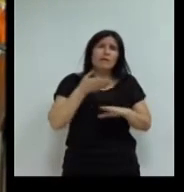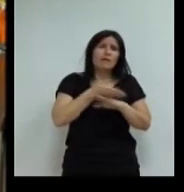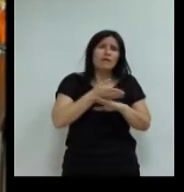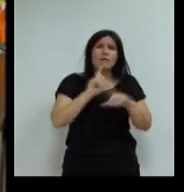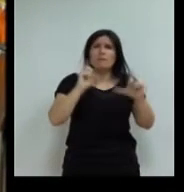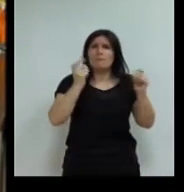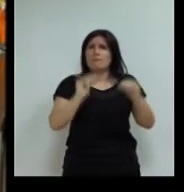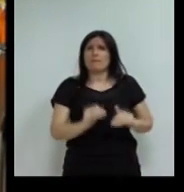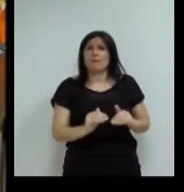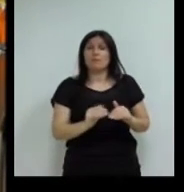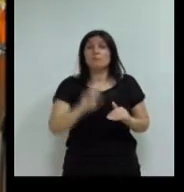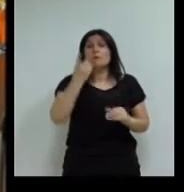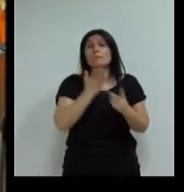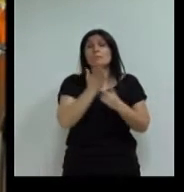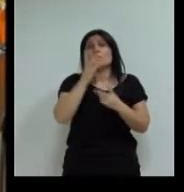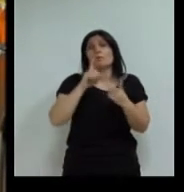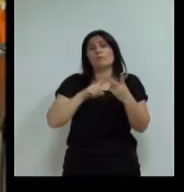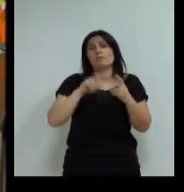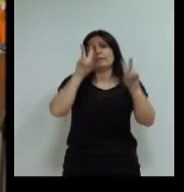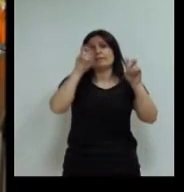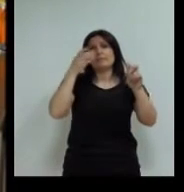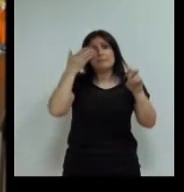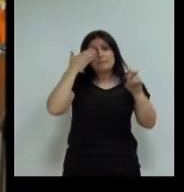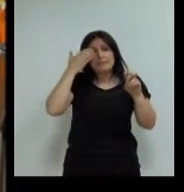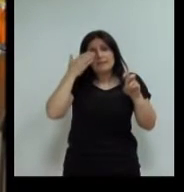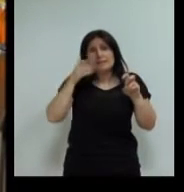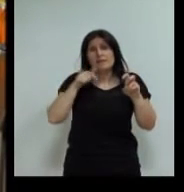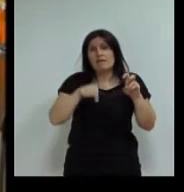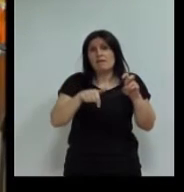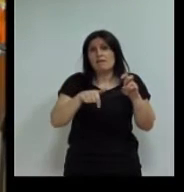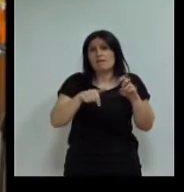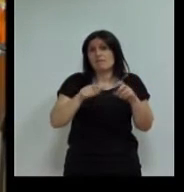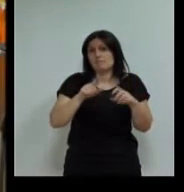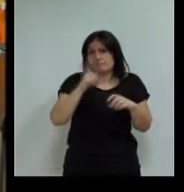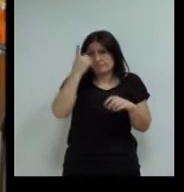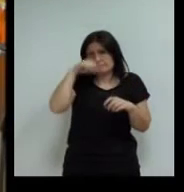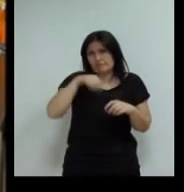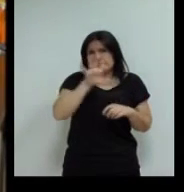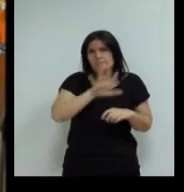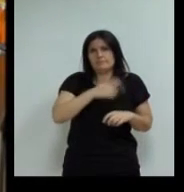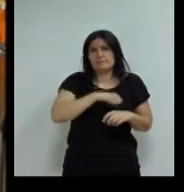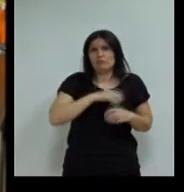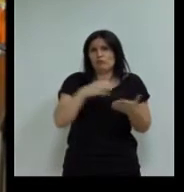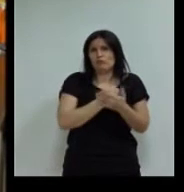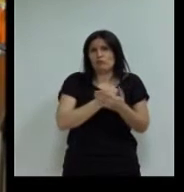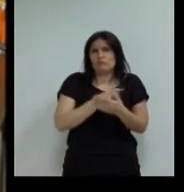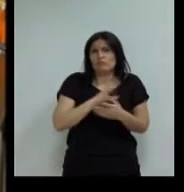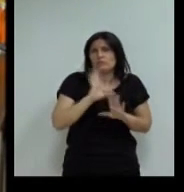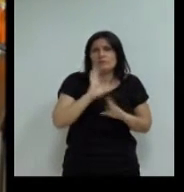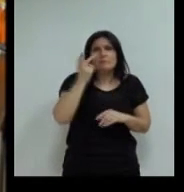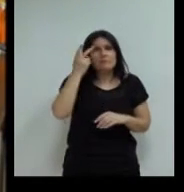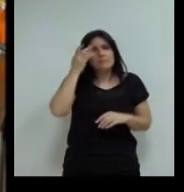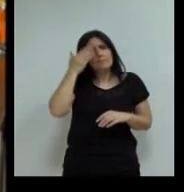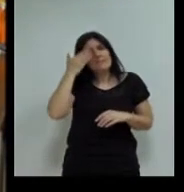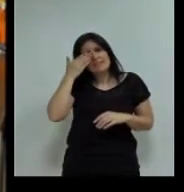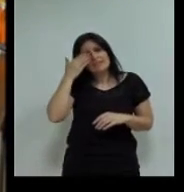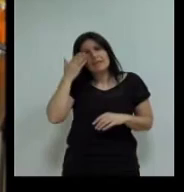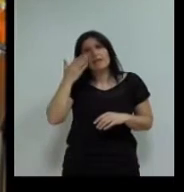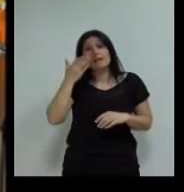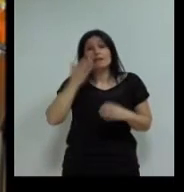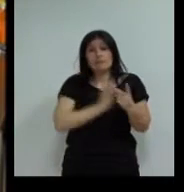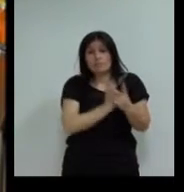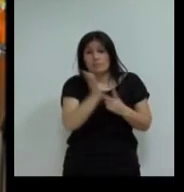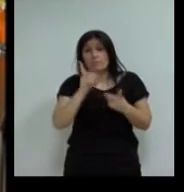está el asunto del pirateo, no nos olvidemos en el país en el que estamos que absolutamente todo se piratea, y por otro